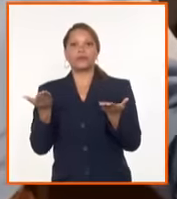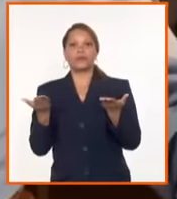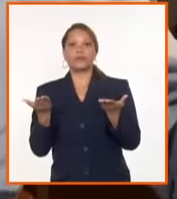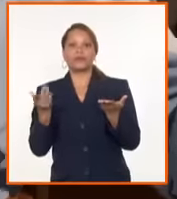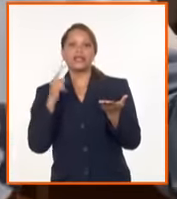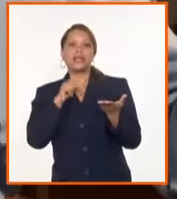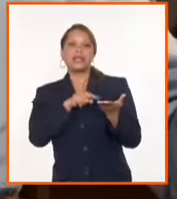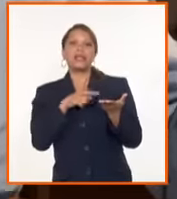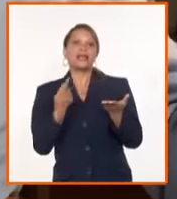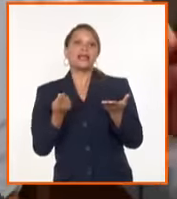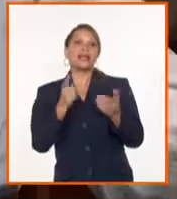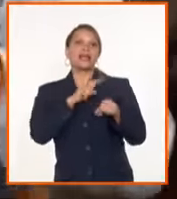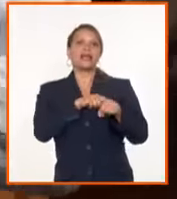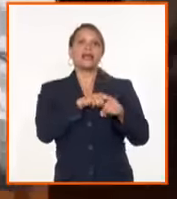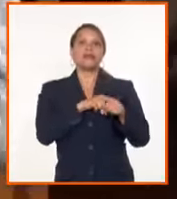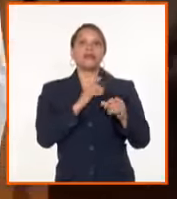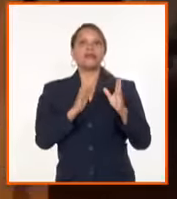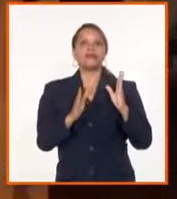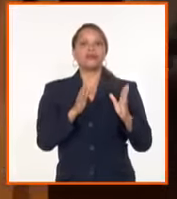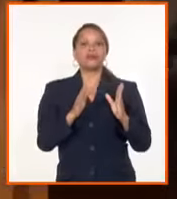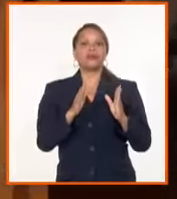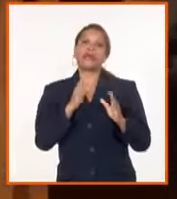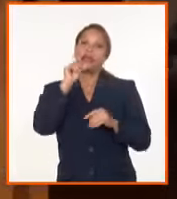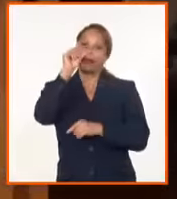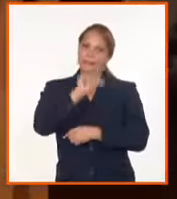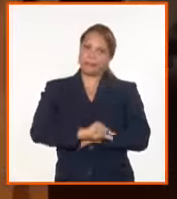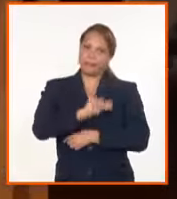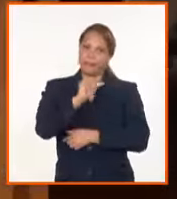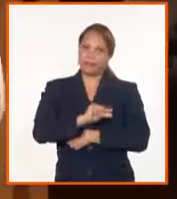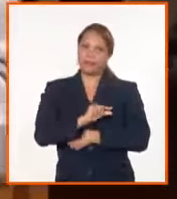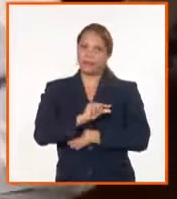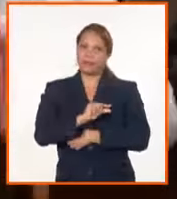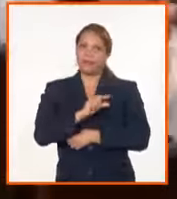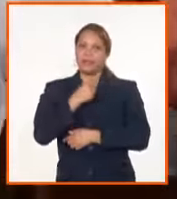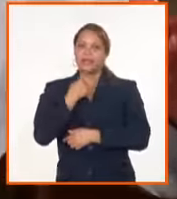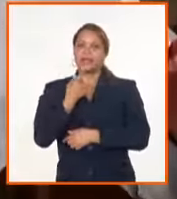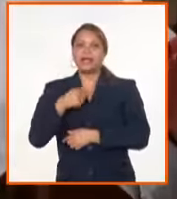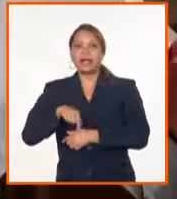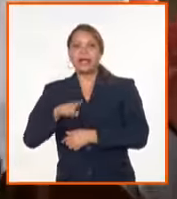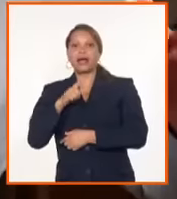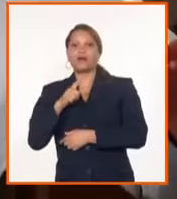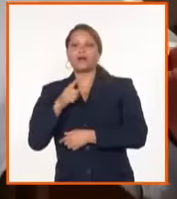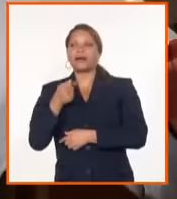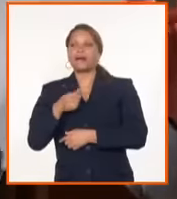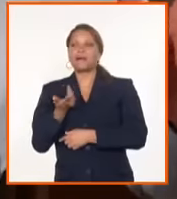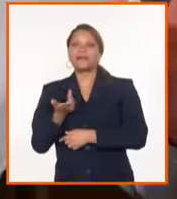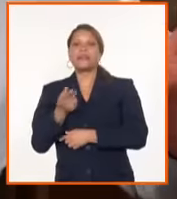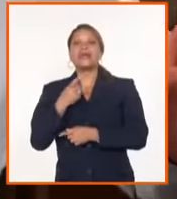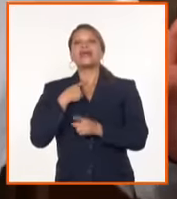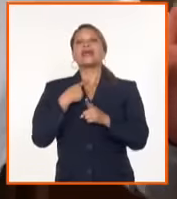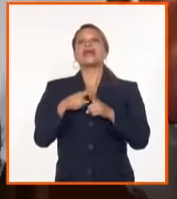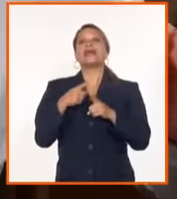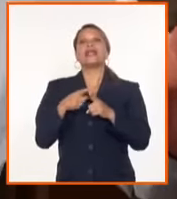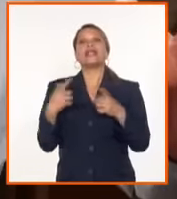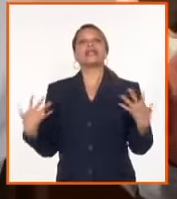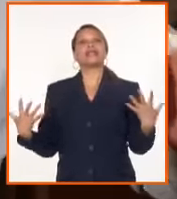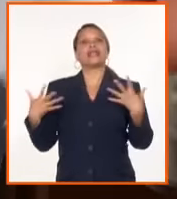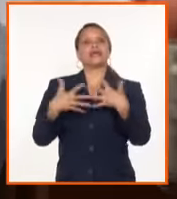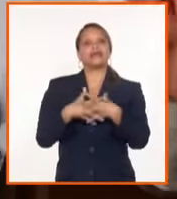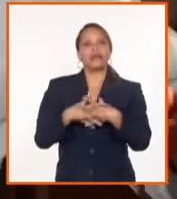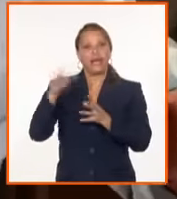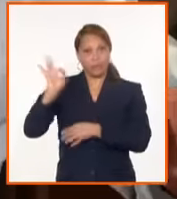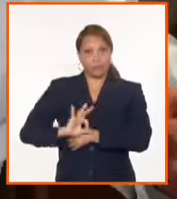propia de aquel momento, que en términos absolutos iba a ser menor que la magnitud absoluta que tiene. Pero en valores de relación, en por